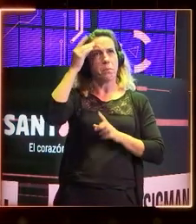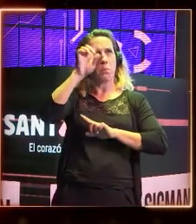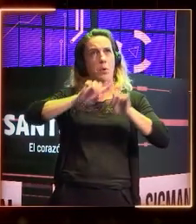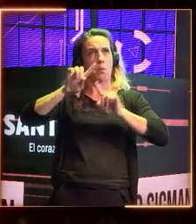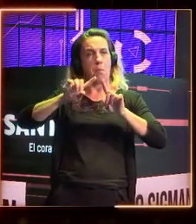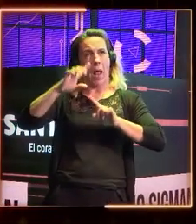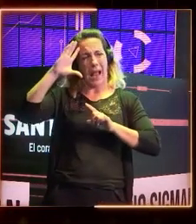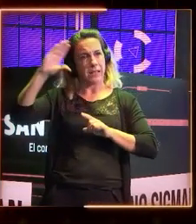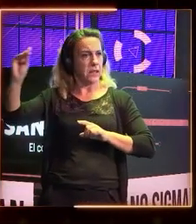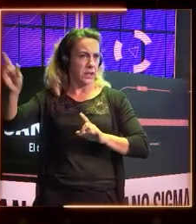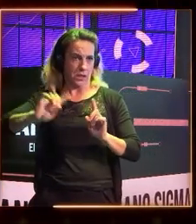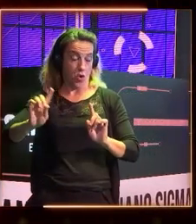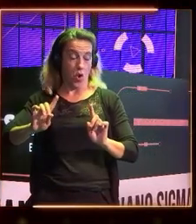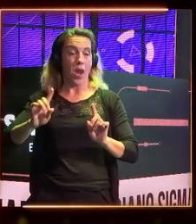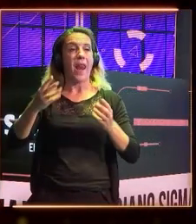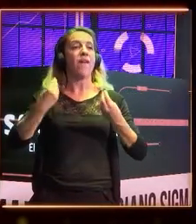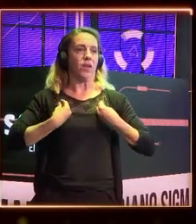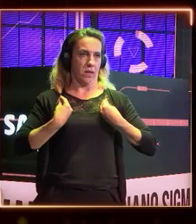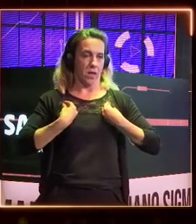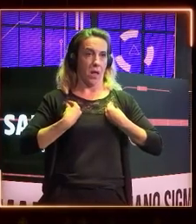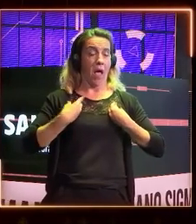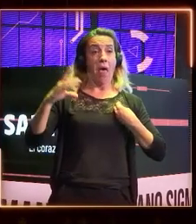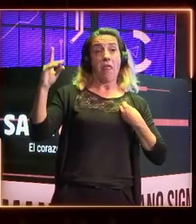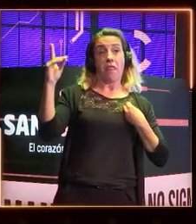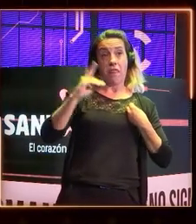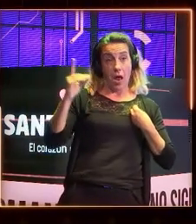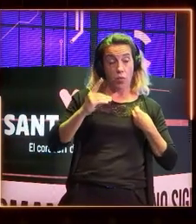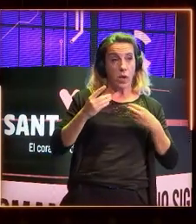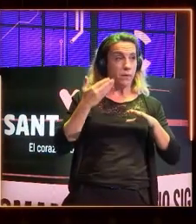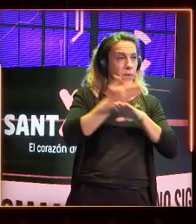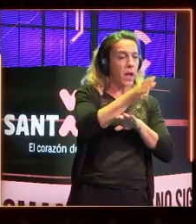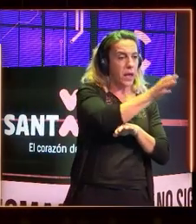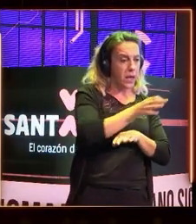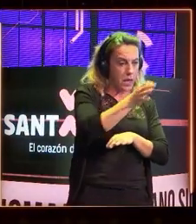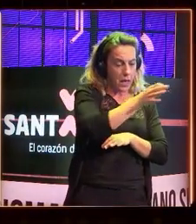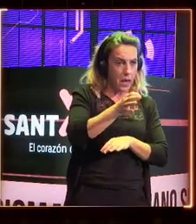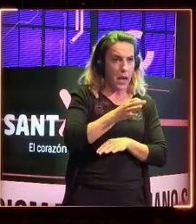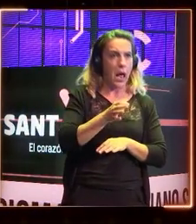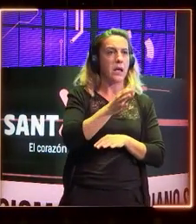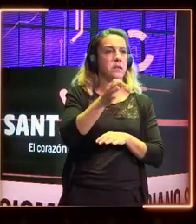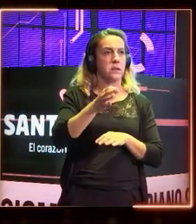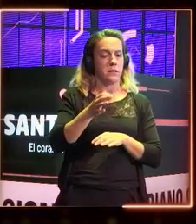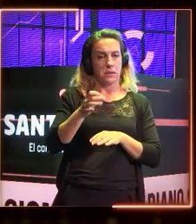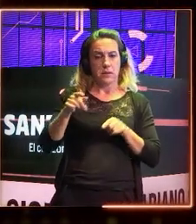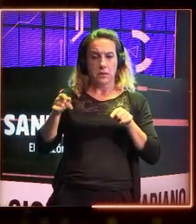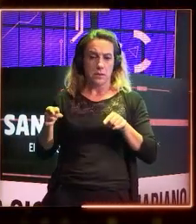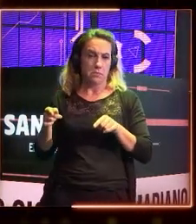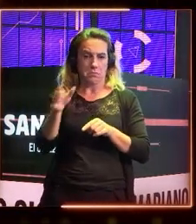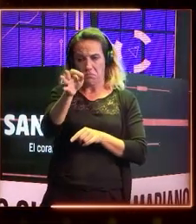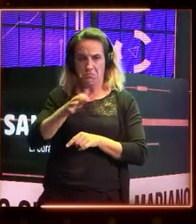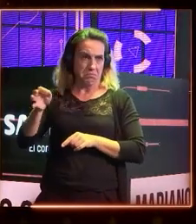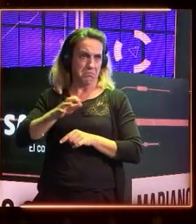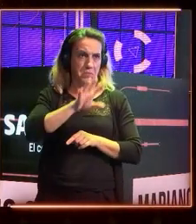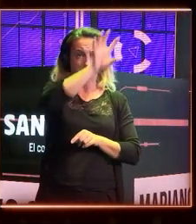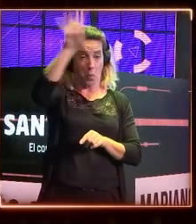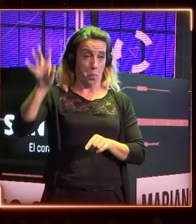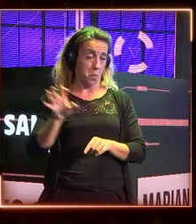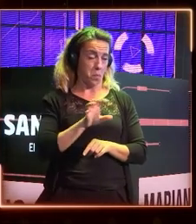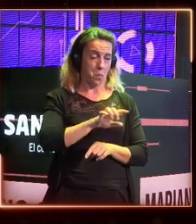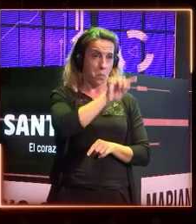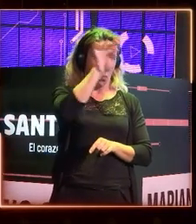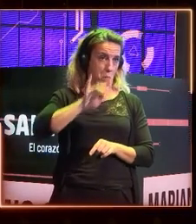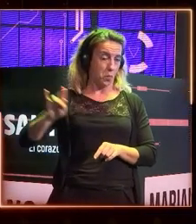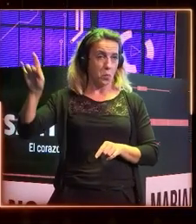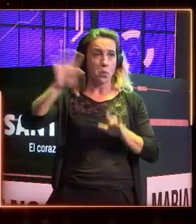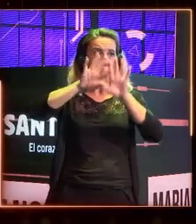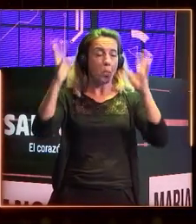de la inteligencia sino el de la vida y Darwin yendo en las Galápagos y yendo en Patagonia y donde se agarró el chagas y por muchos otros lugares lo que